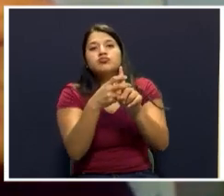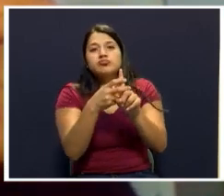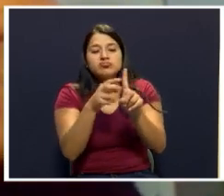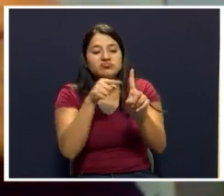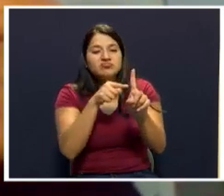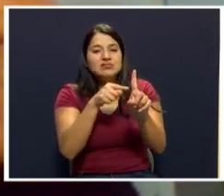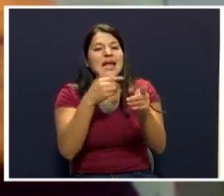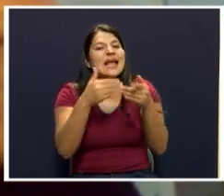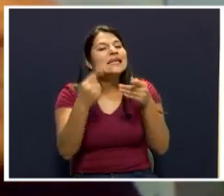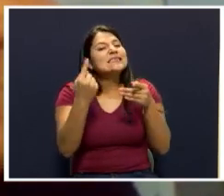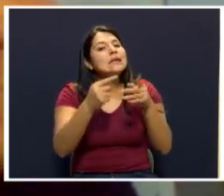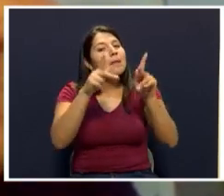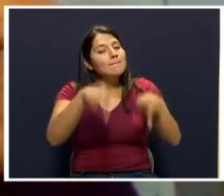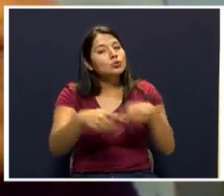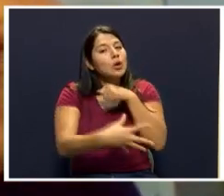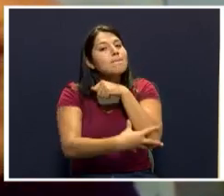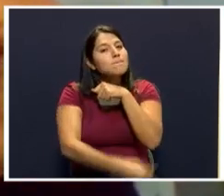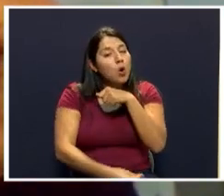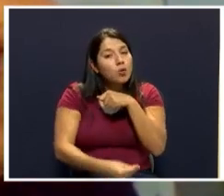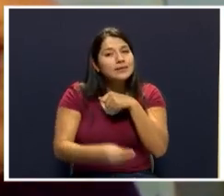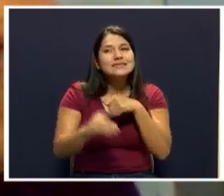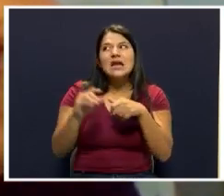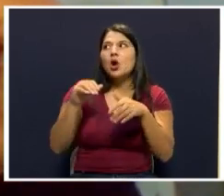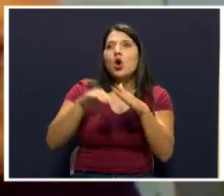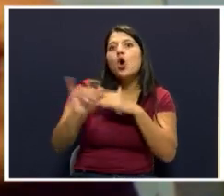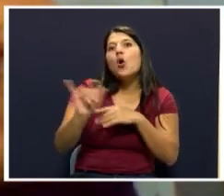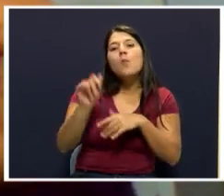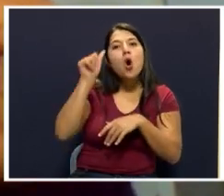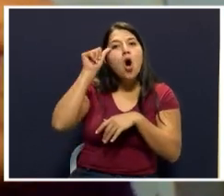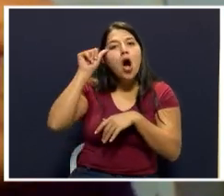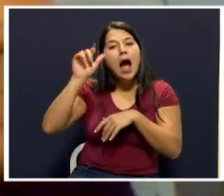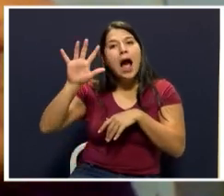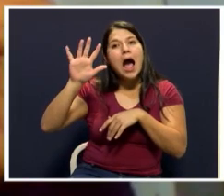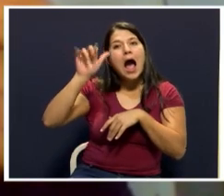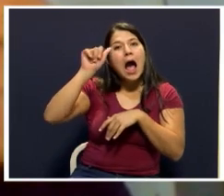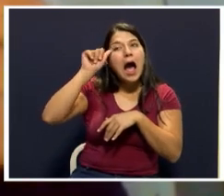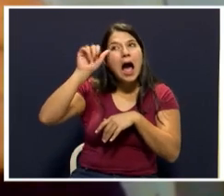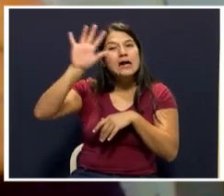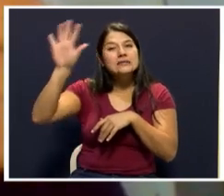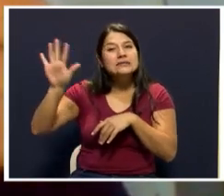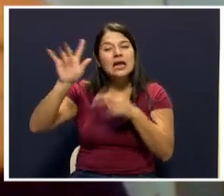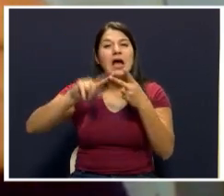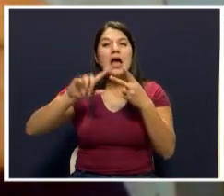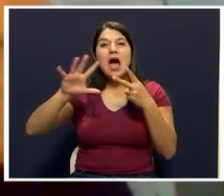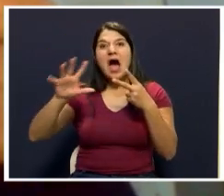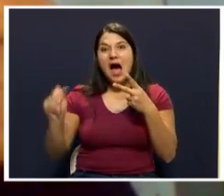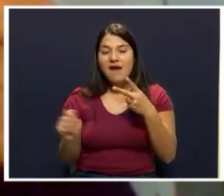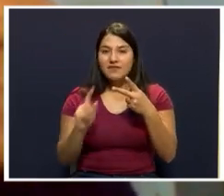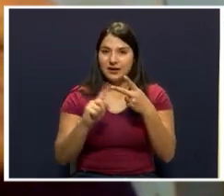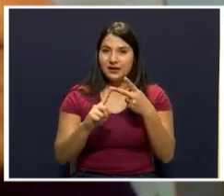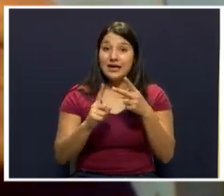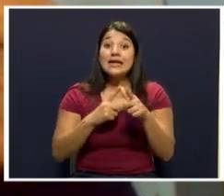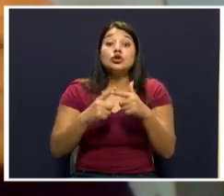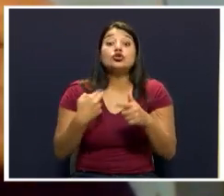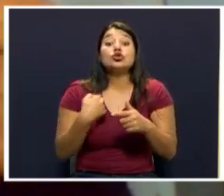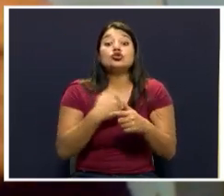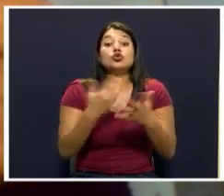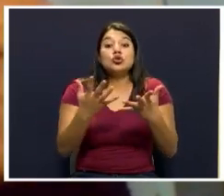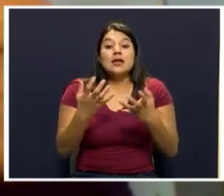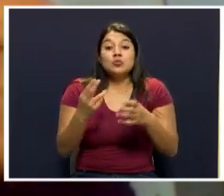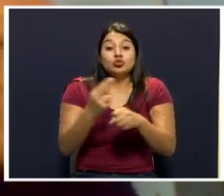Asia. Entonces aquí lo que hay es una filosofía de utilizar el conocimiento científico y tecnológico para procurar el